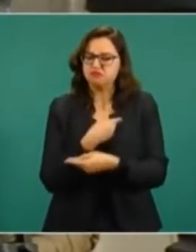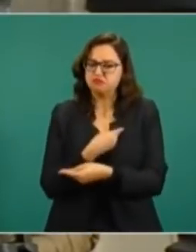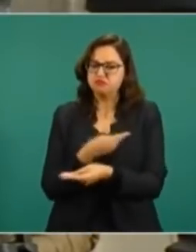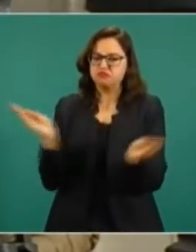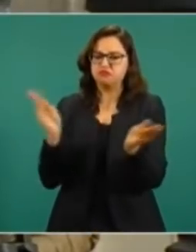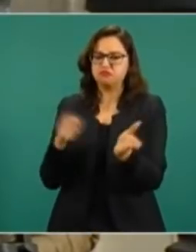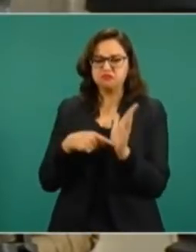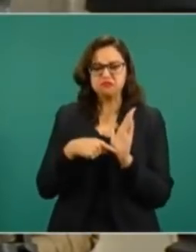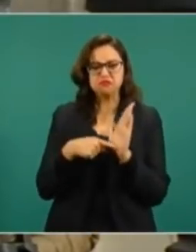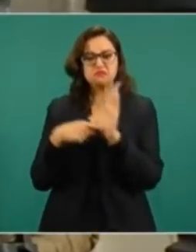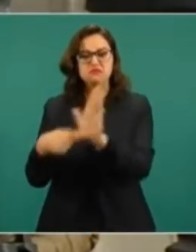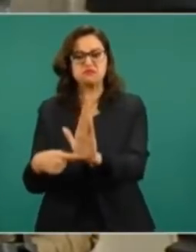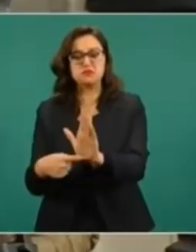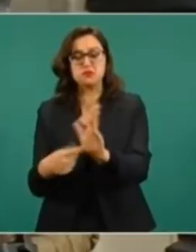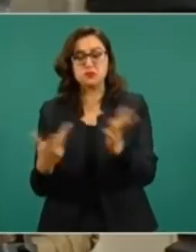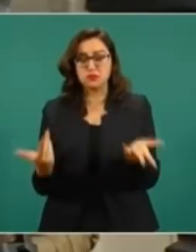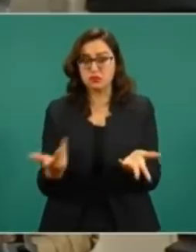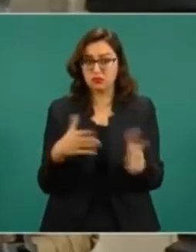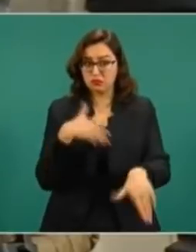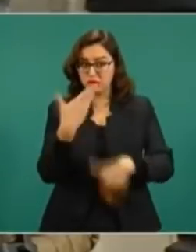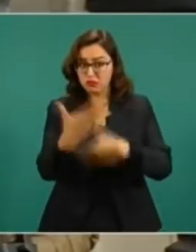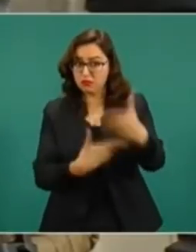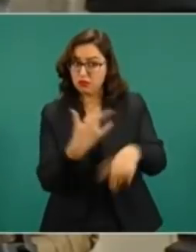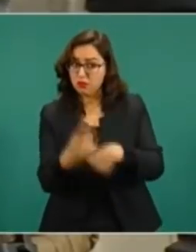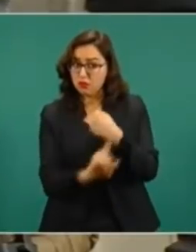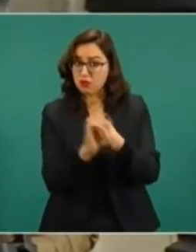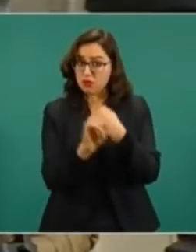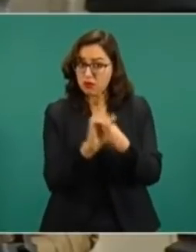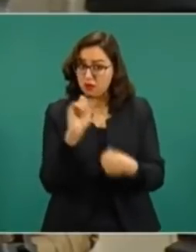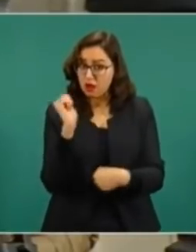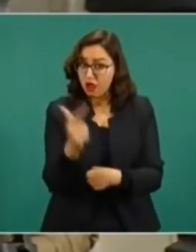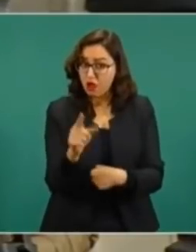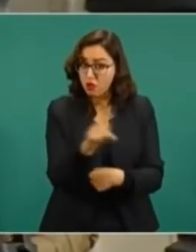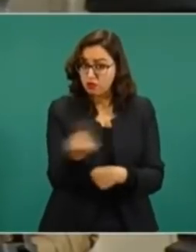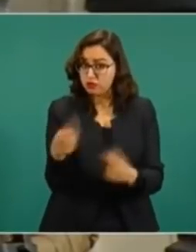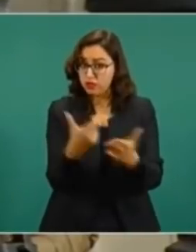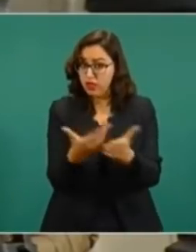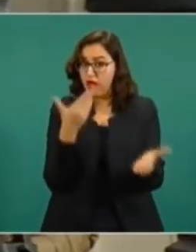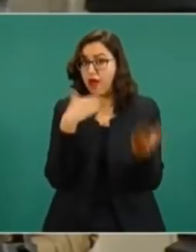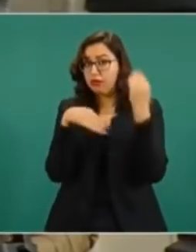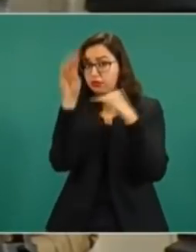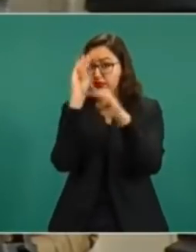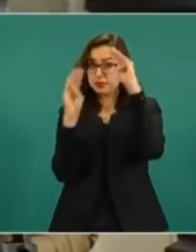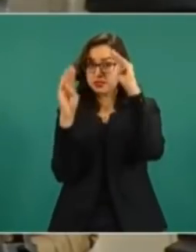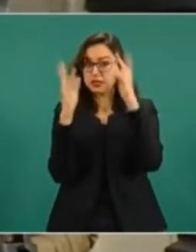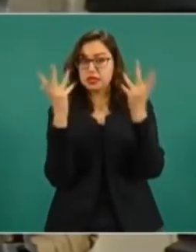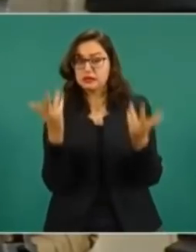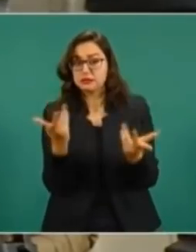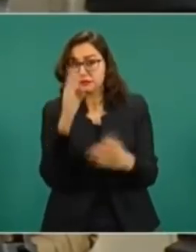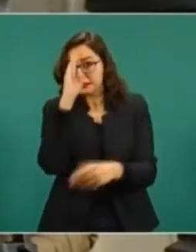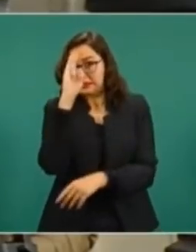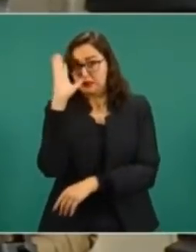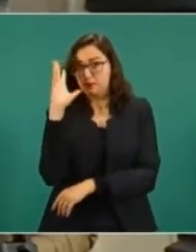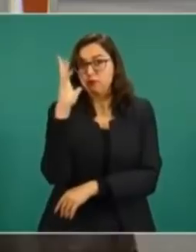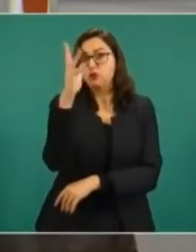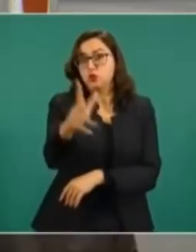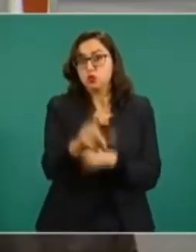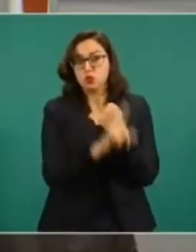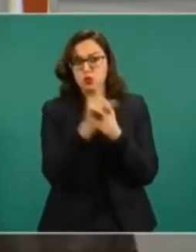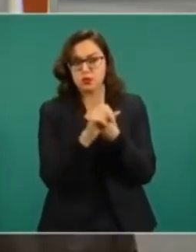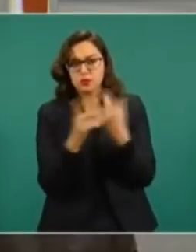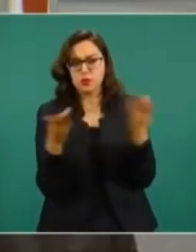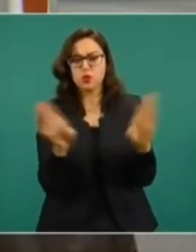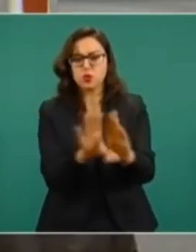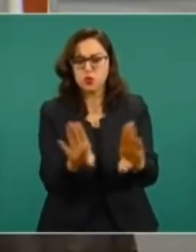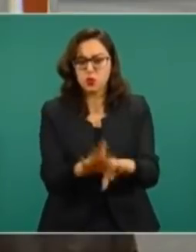no le preocupan las repercusiones en este caso que pueda tener en el futuro, jurídicamente hablando. Mire,